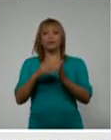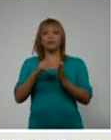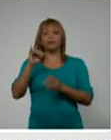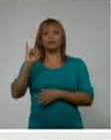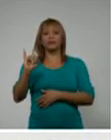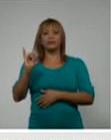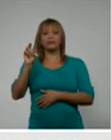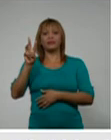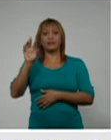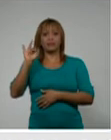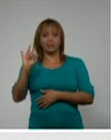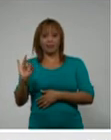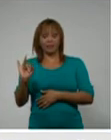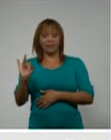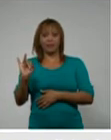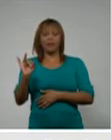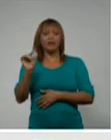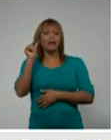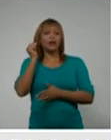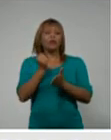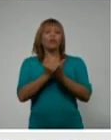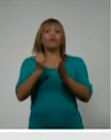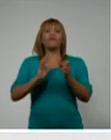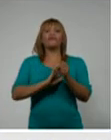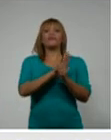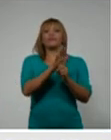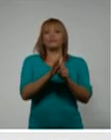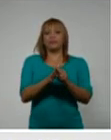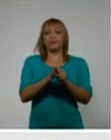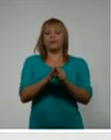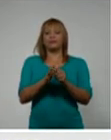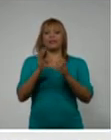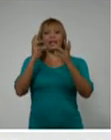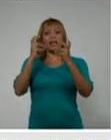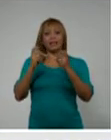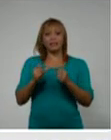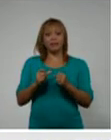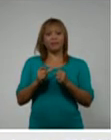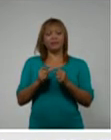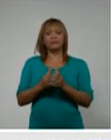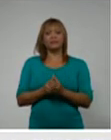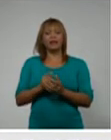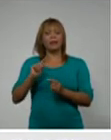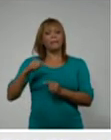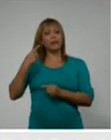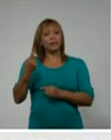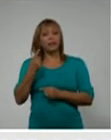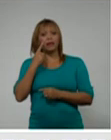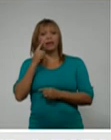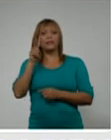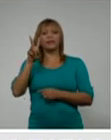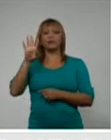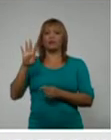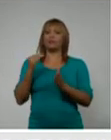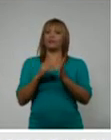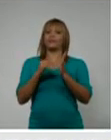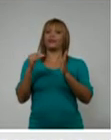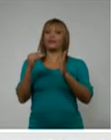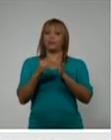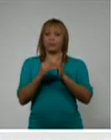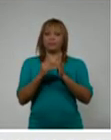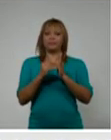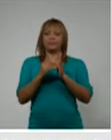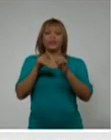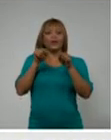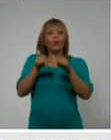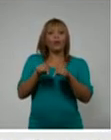254.637 fueron confirmados y la cifra, mañana estaremos en 24 millones. Hoy estamos